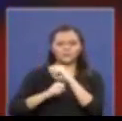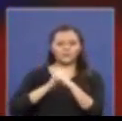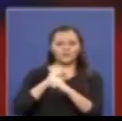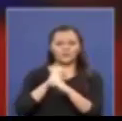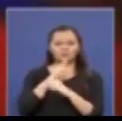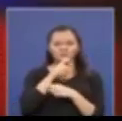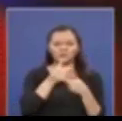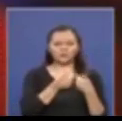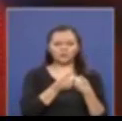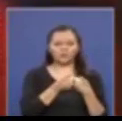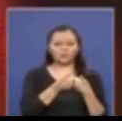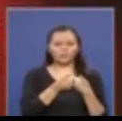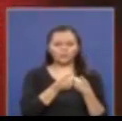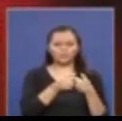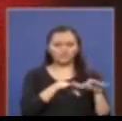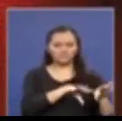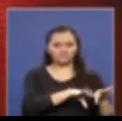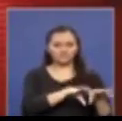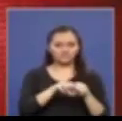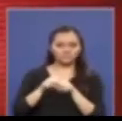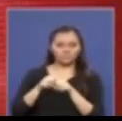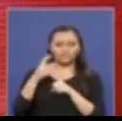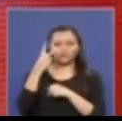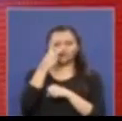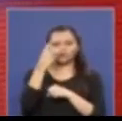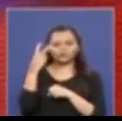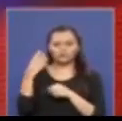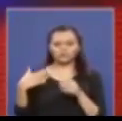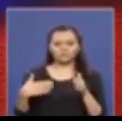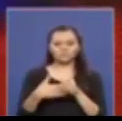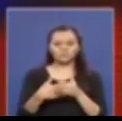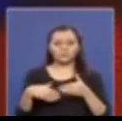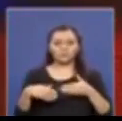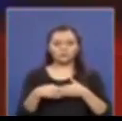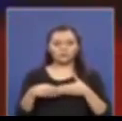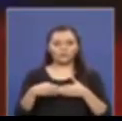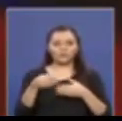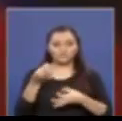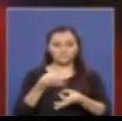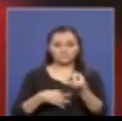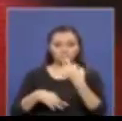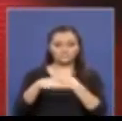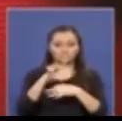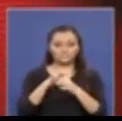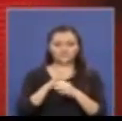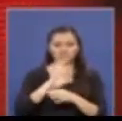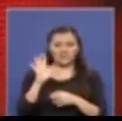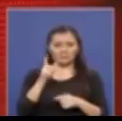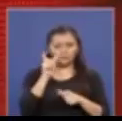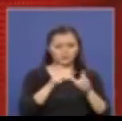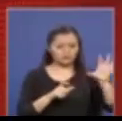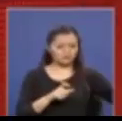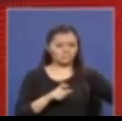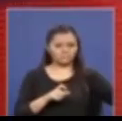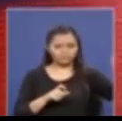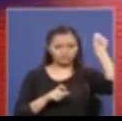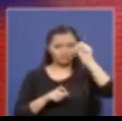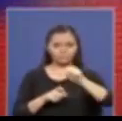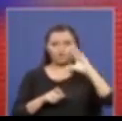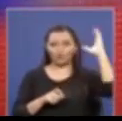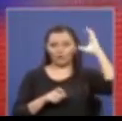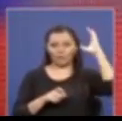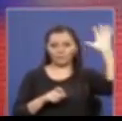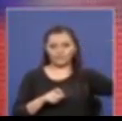engañada por su novio, la secuestró, pidieron $200.000 de recompensa. ya se ubicó a este tipo, se lo extraditó de